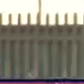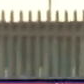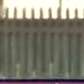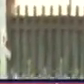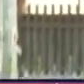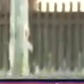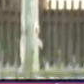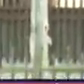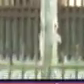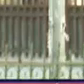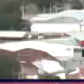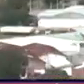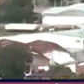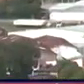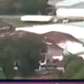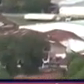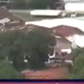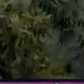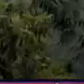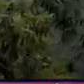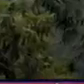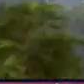Vea estas imágenes.